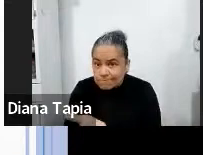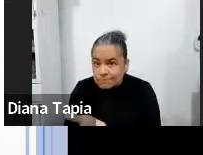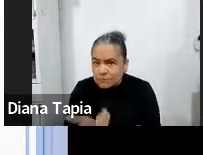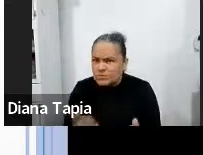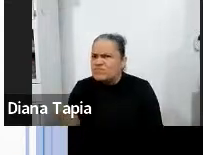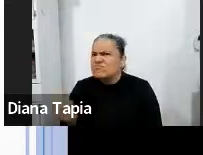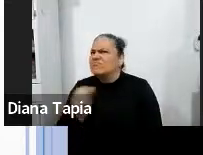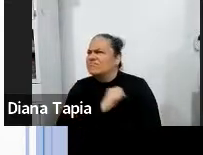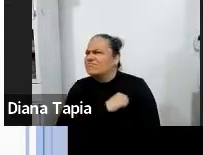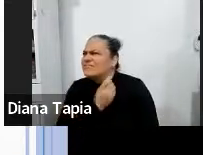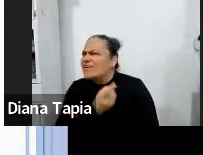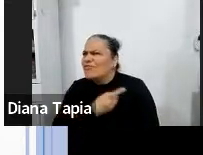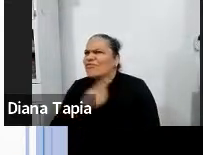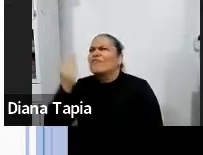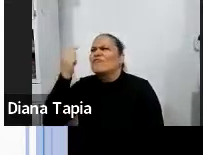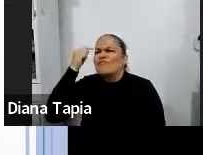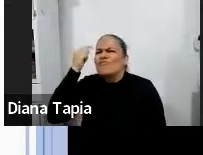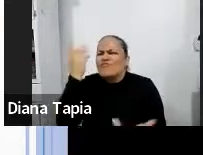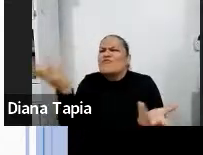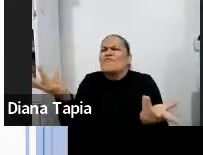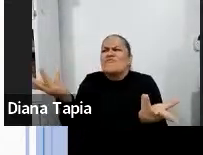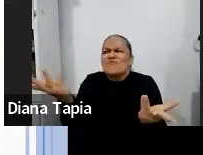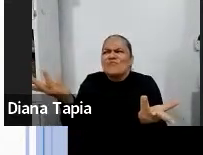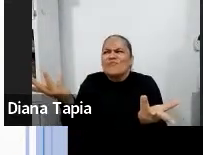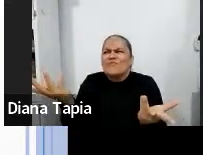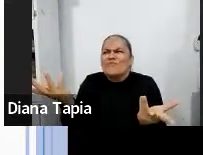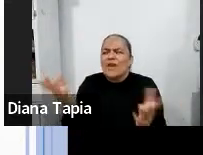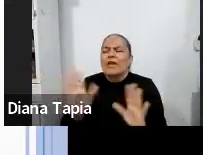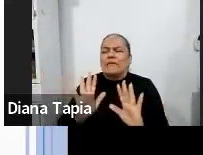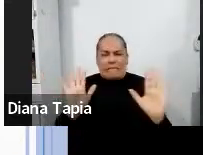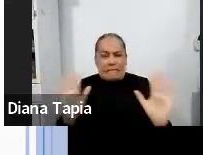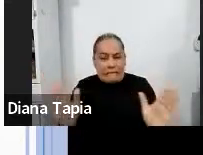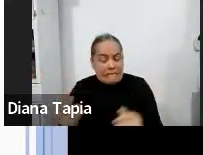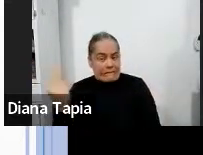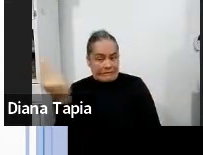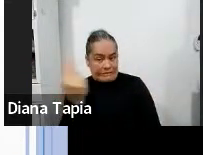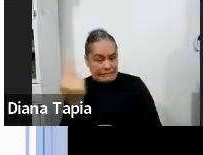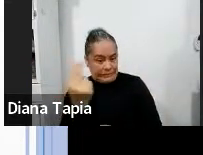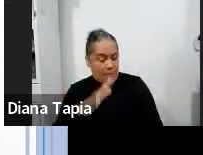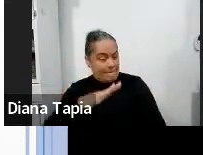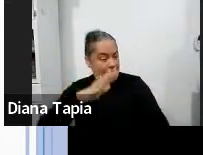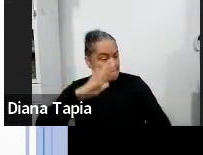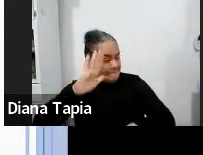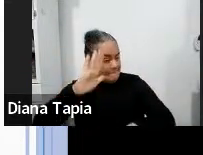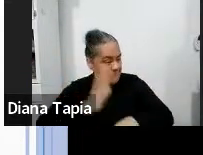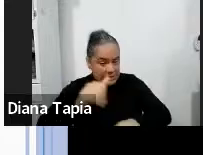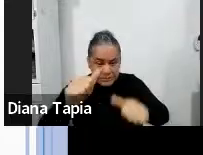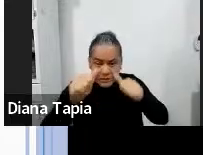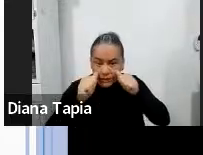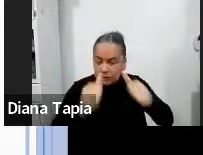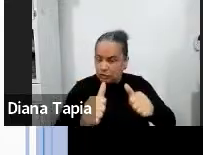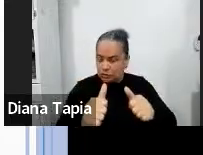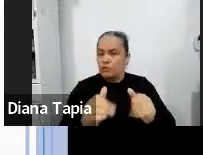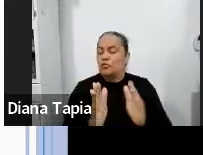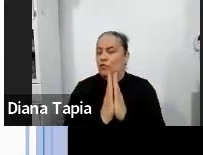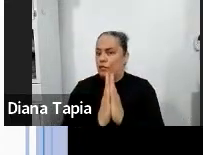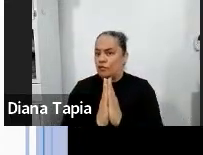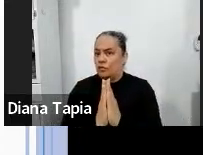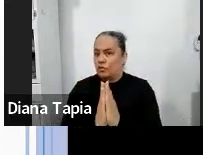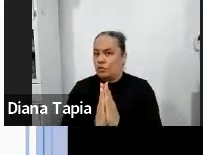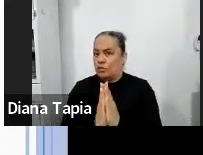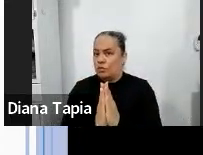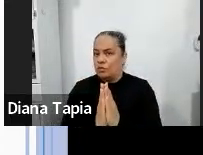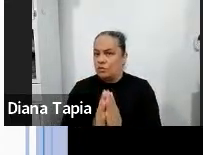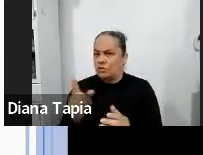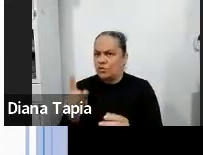entonces aquí es donde ya me involucro un poquito con las condiciones del personal, ¿sí? Como personal representante del museo,